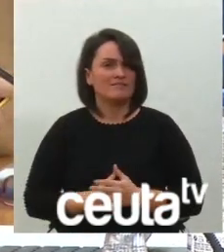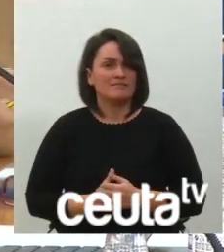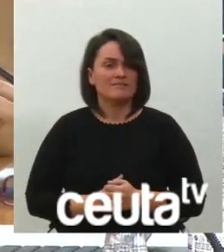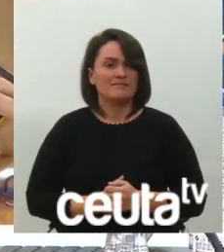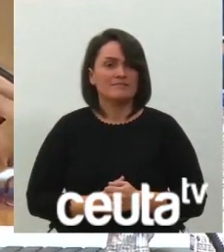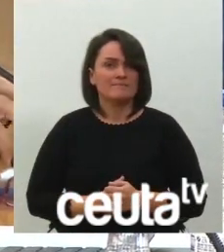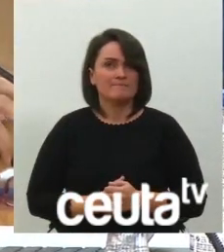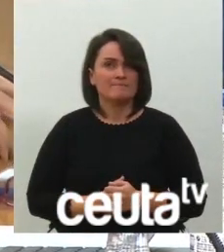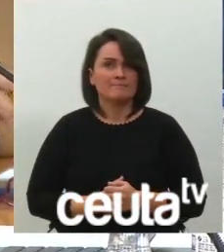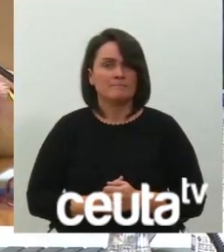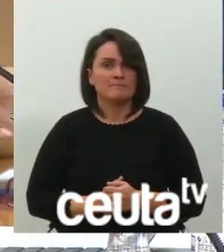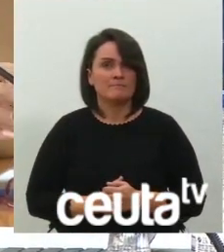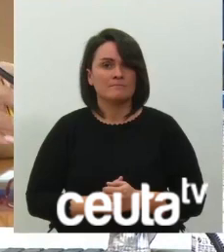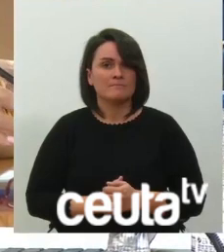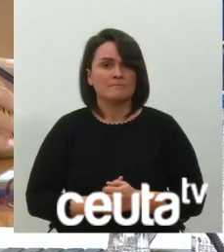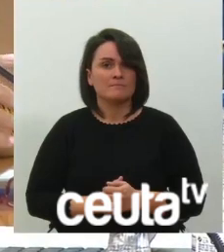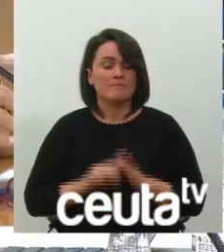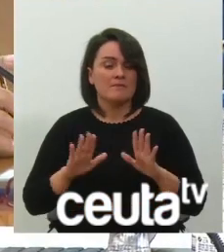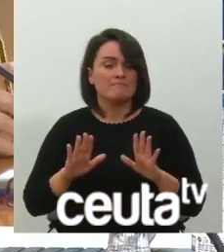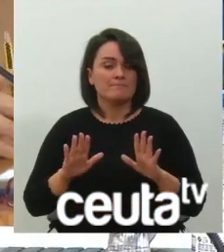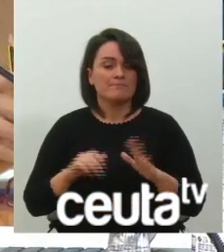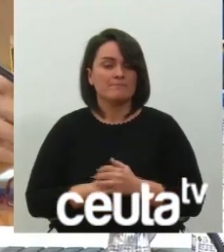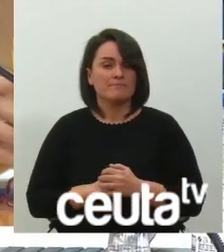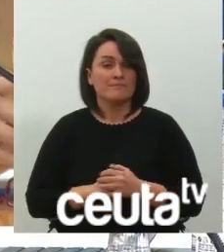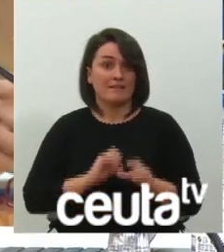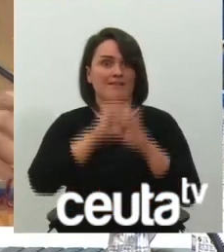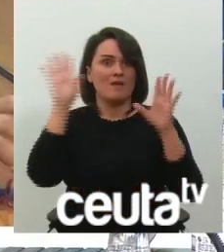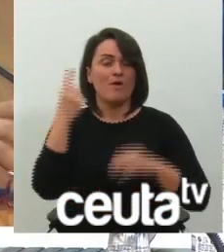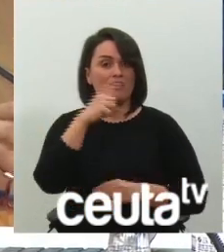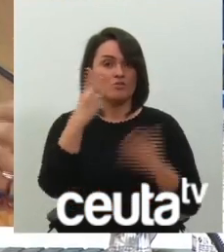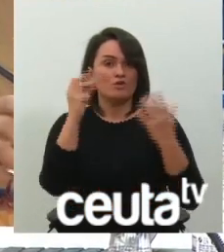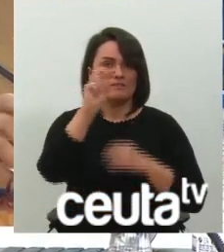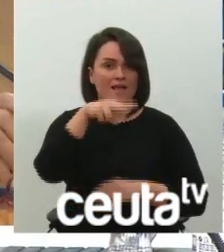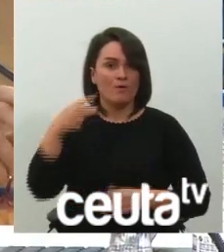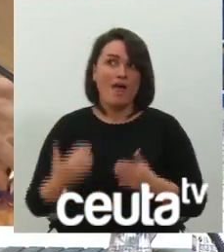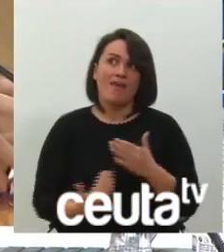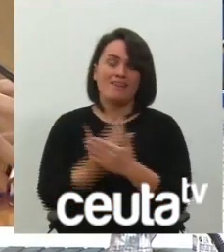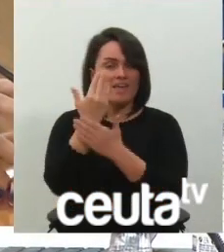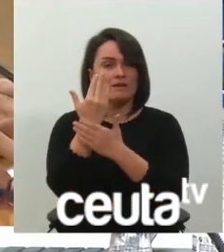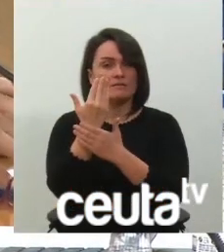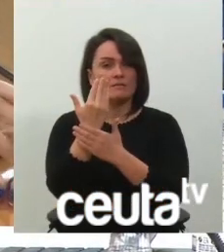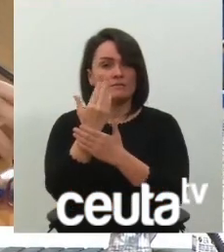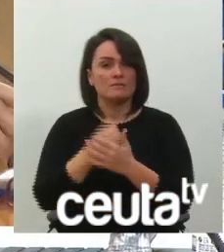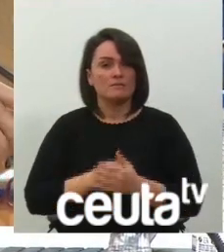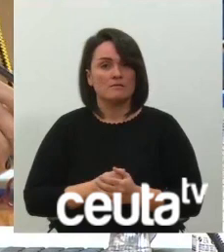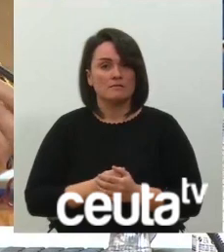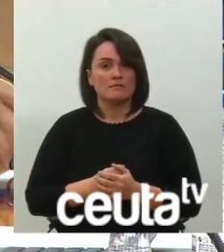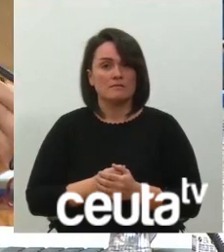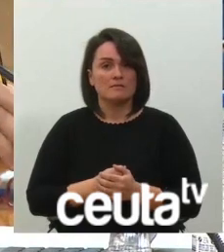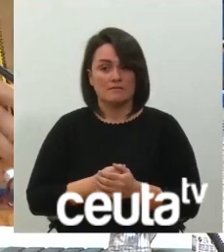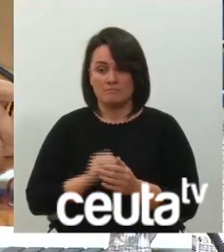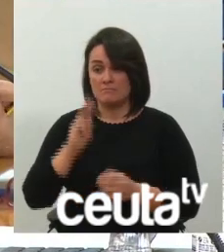pero claro 180 euros al día para el partido de la corrupción